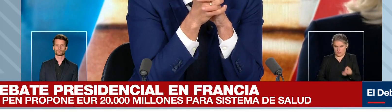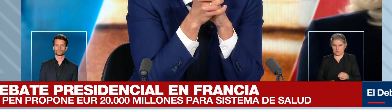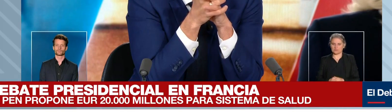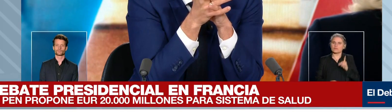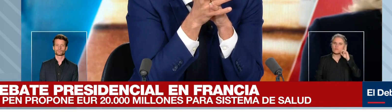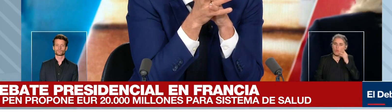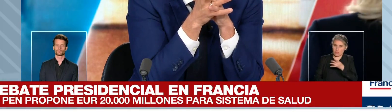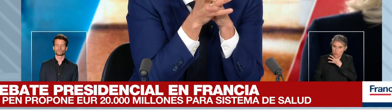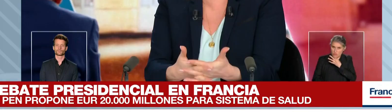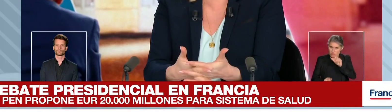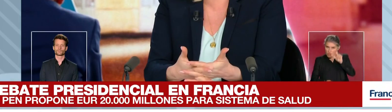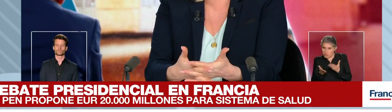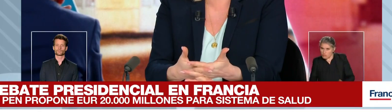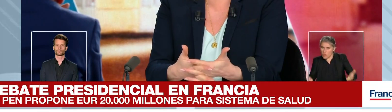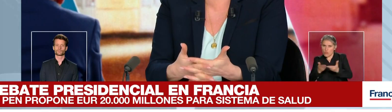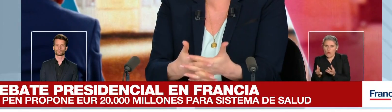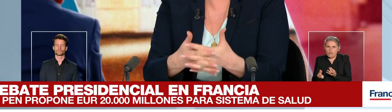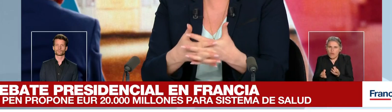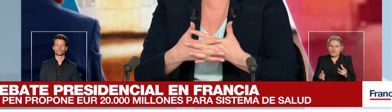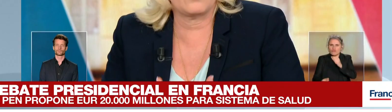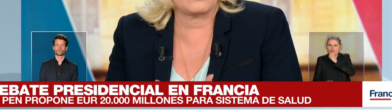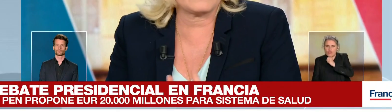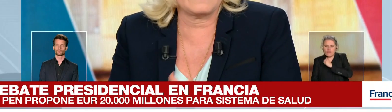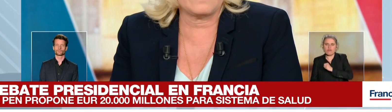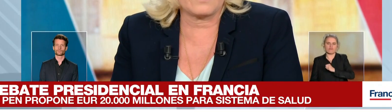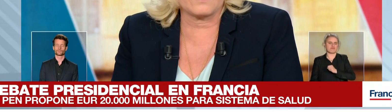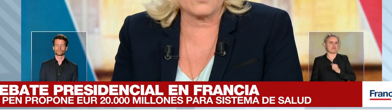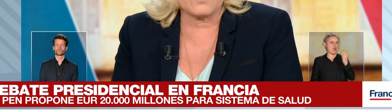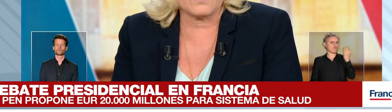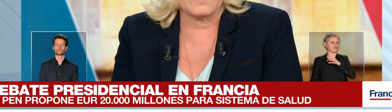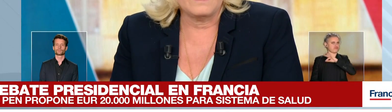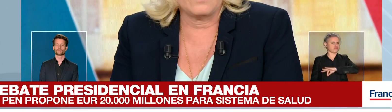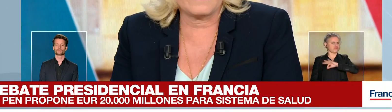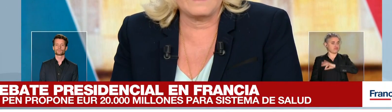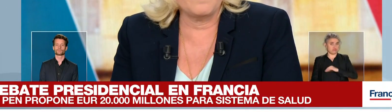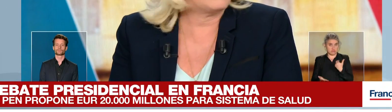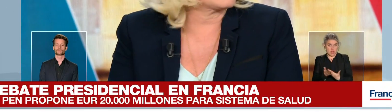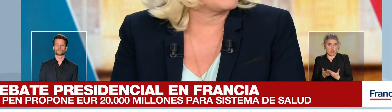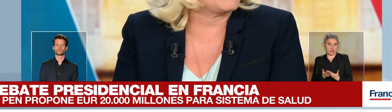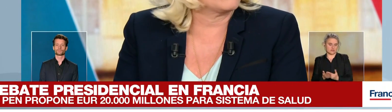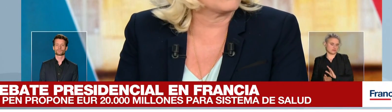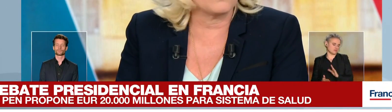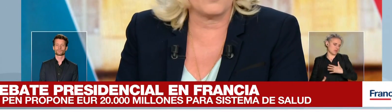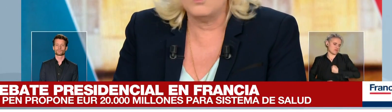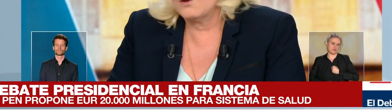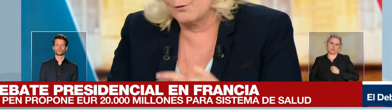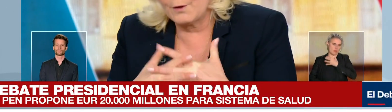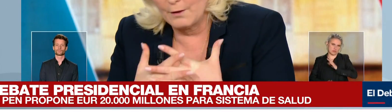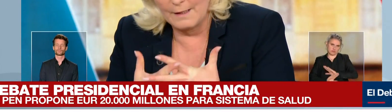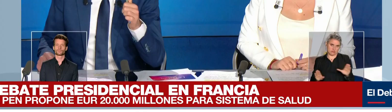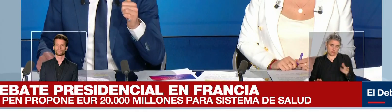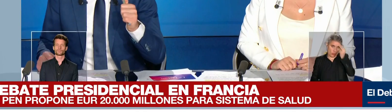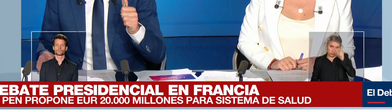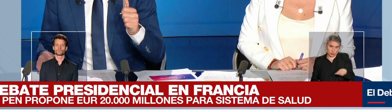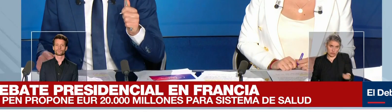con razón. Hacer dinero con la vulnerabilidad de los ancianos de la tercera edad es algo que no se acepta